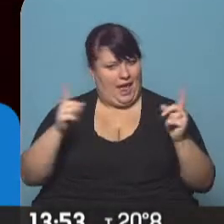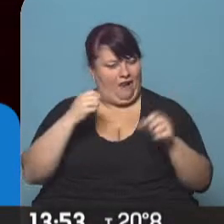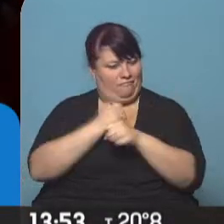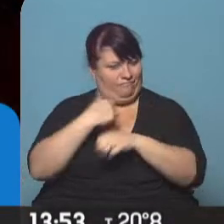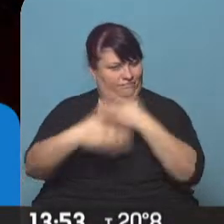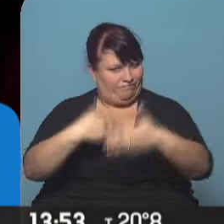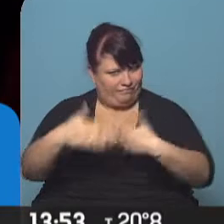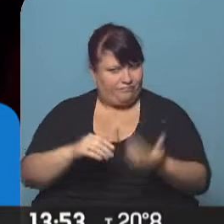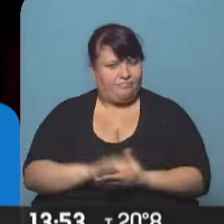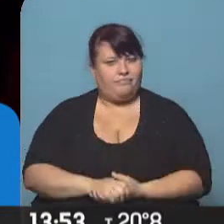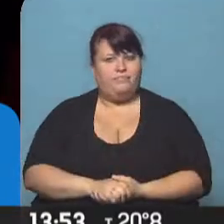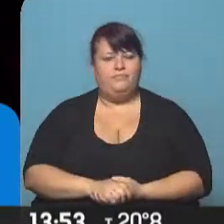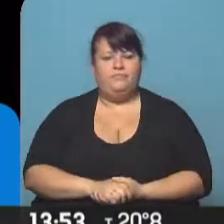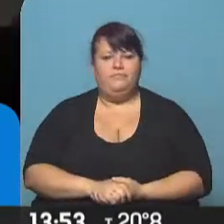carrera.